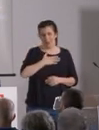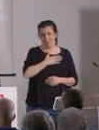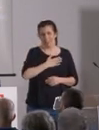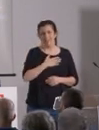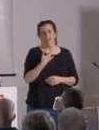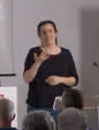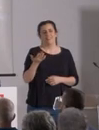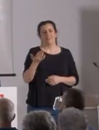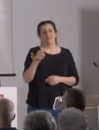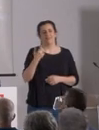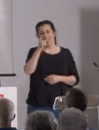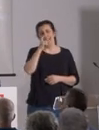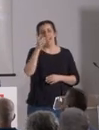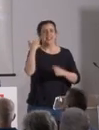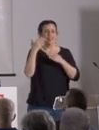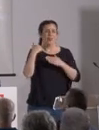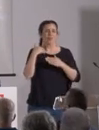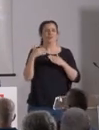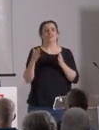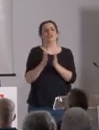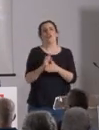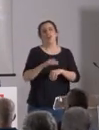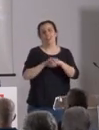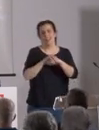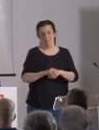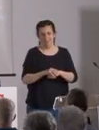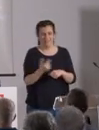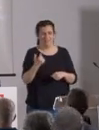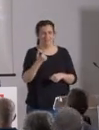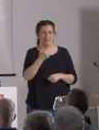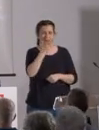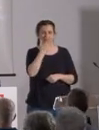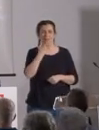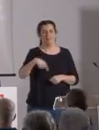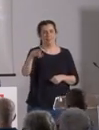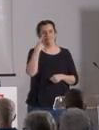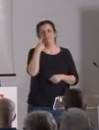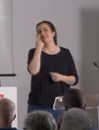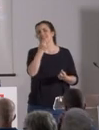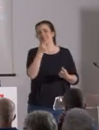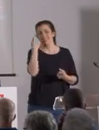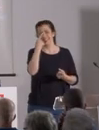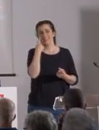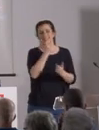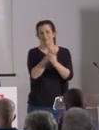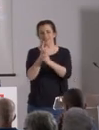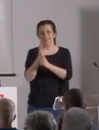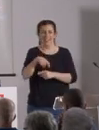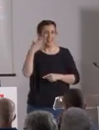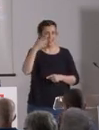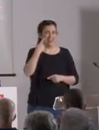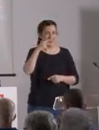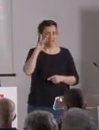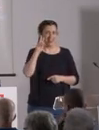con antiguos colegas y tantas caras conocidas de nuevo aquí en Navarra esta experiencia y